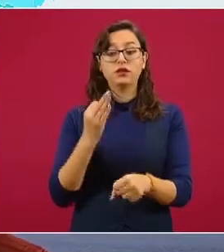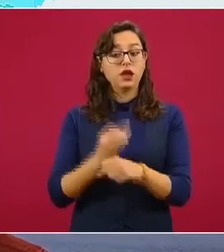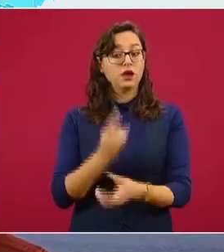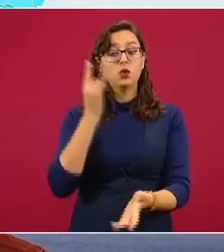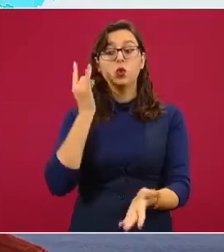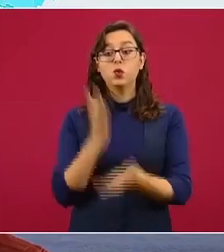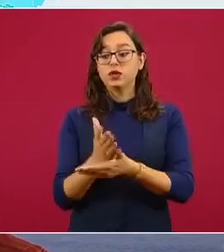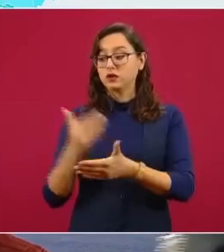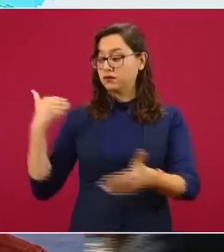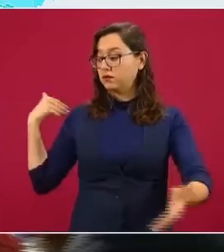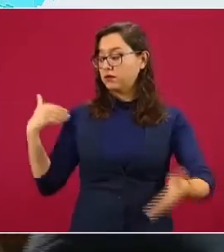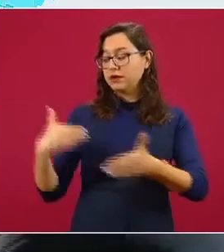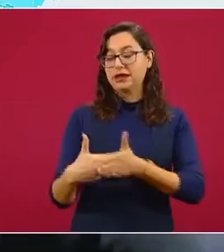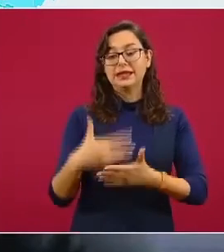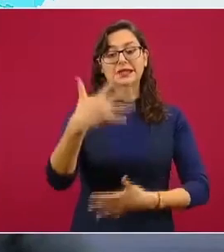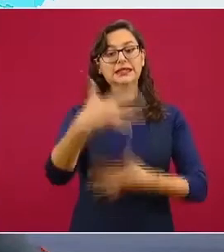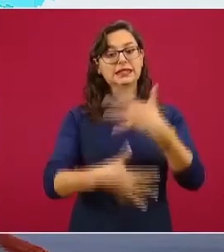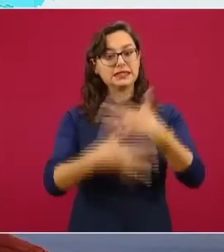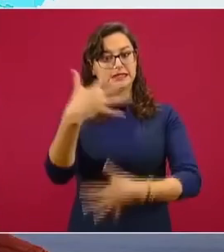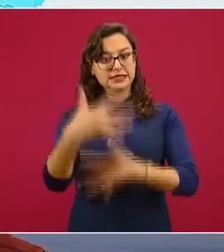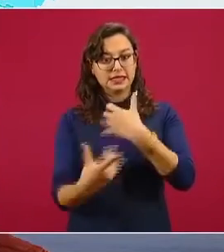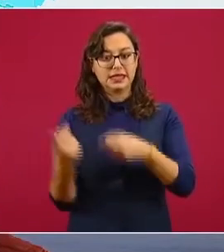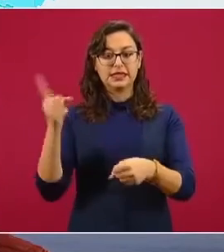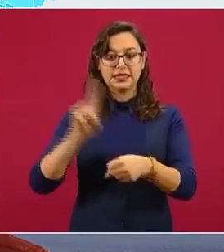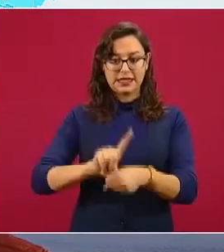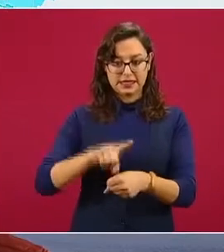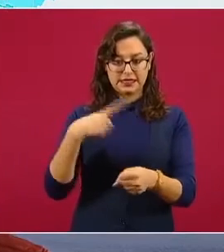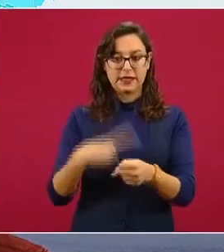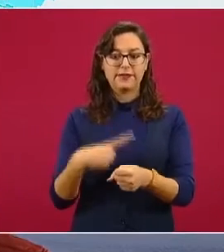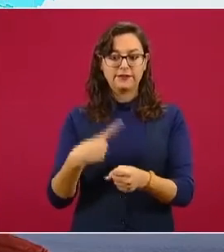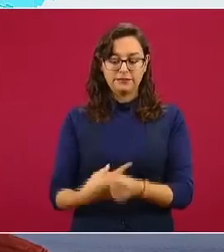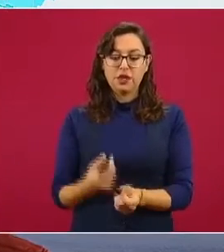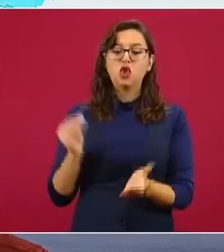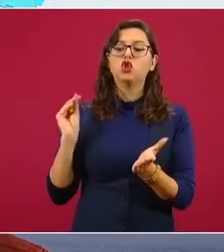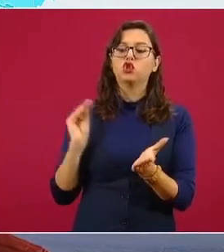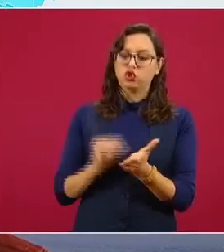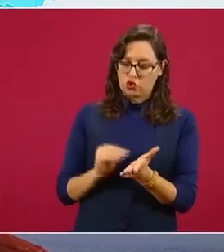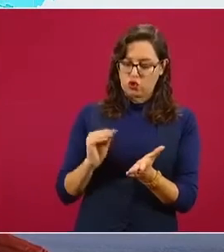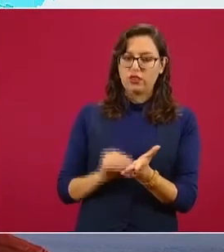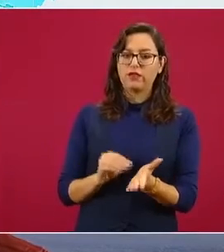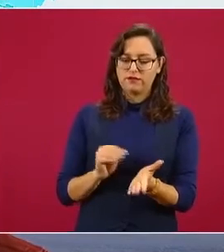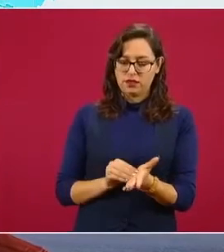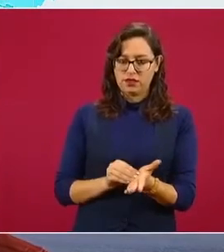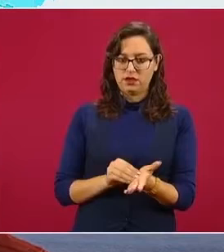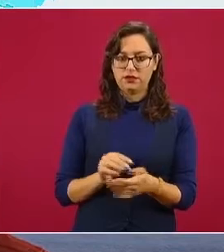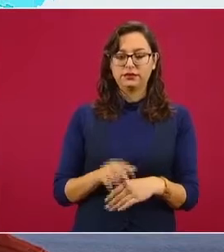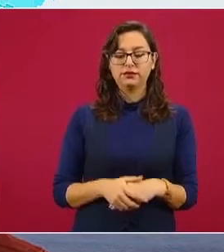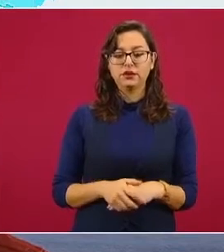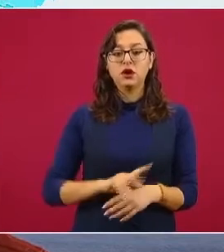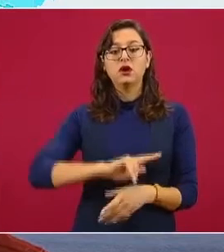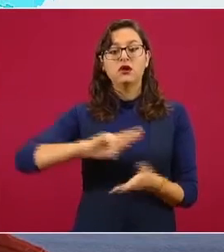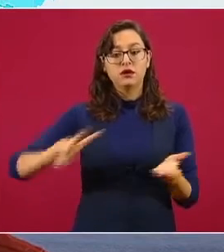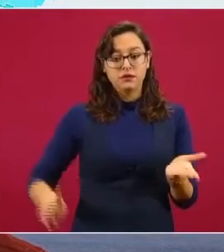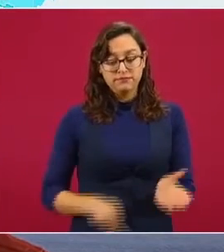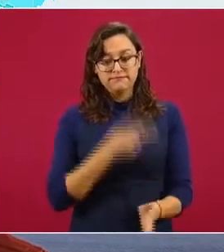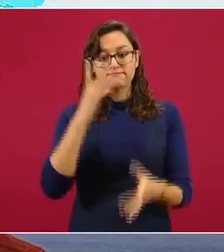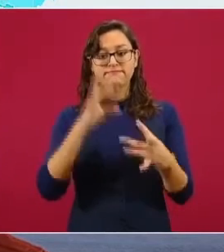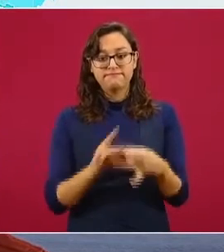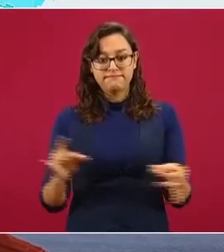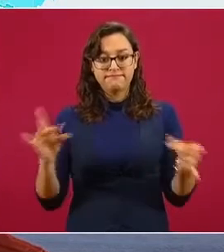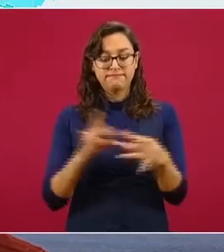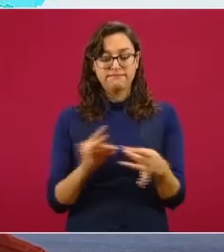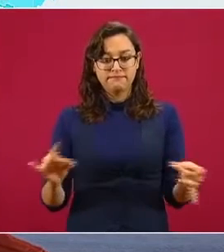recientes presentaron la enfermedad. Esto quiere decir las personas que están con enfermedad activa. Y reiteramos lo que acabo de